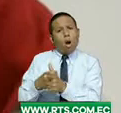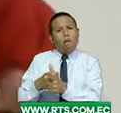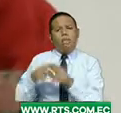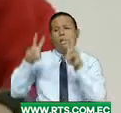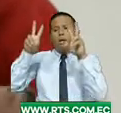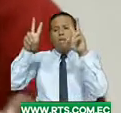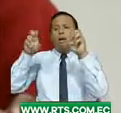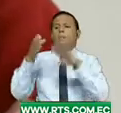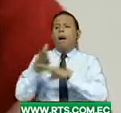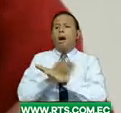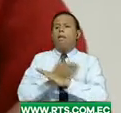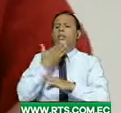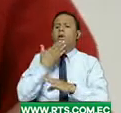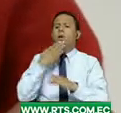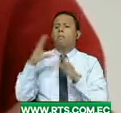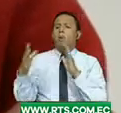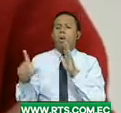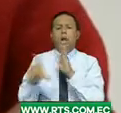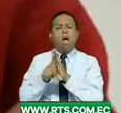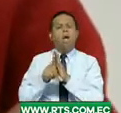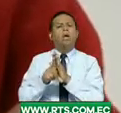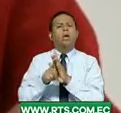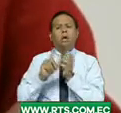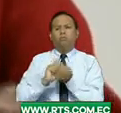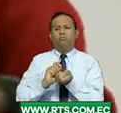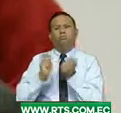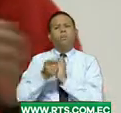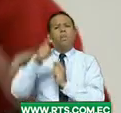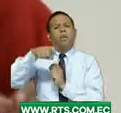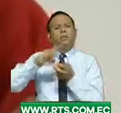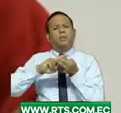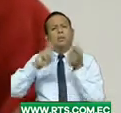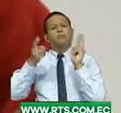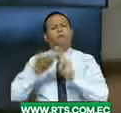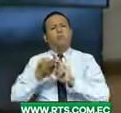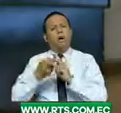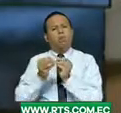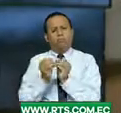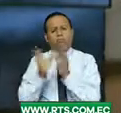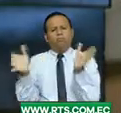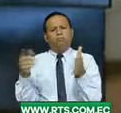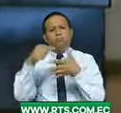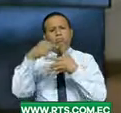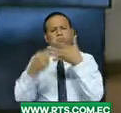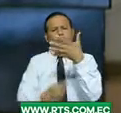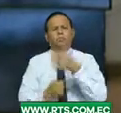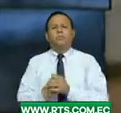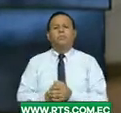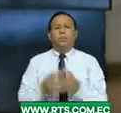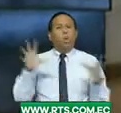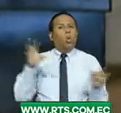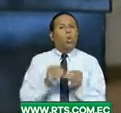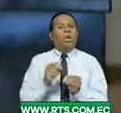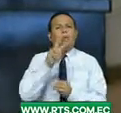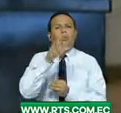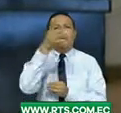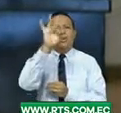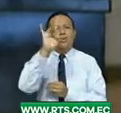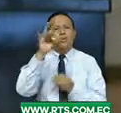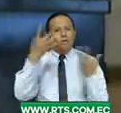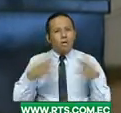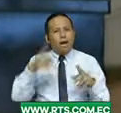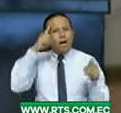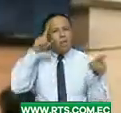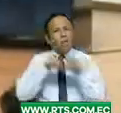de la mesa, que tienen que ser reformados en todos los espacios. En total fueron 218 los acuerdos firmados en los diálogos.